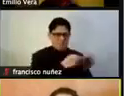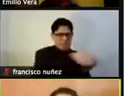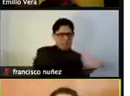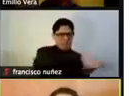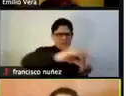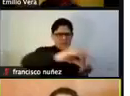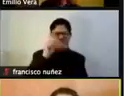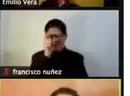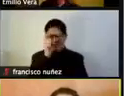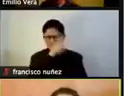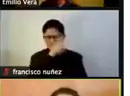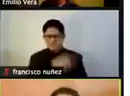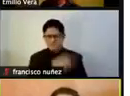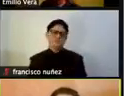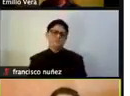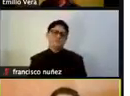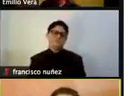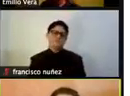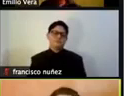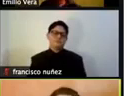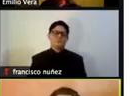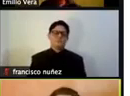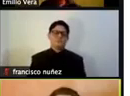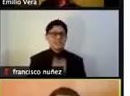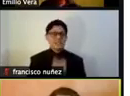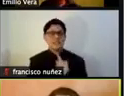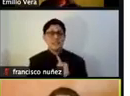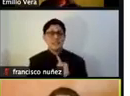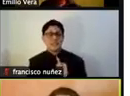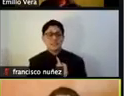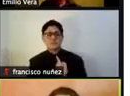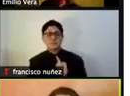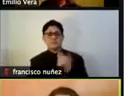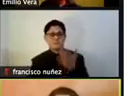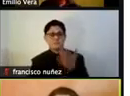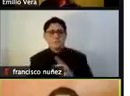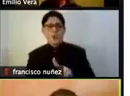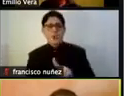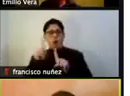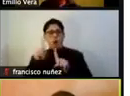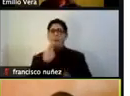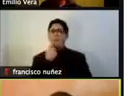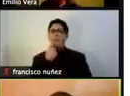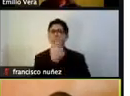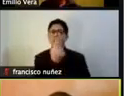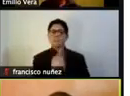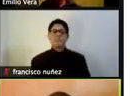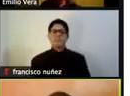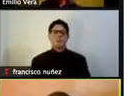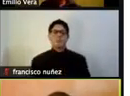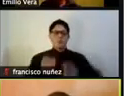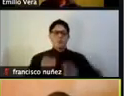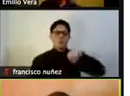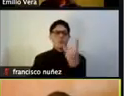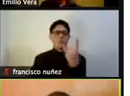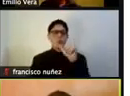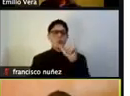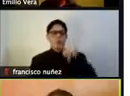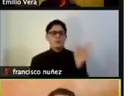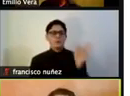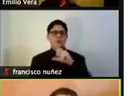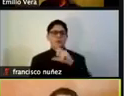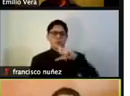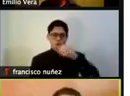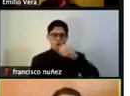Y mire, aquí hay otra pregunta de Juan González. Él dice, muchas gracias, profesor Vera,